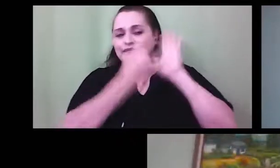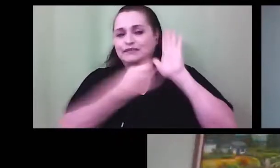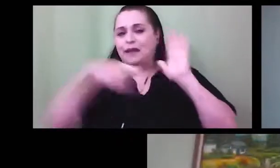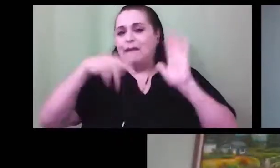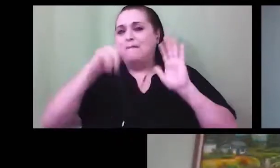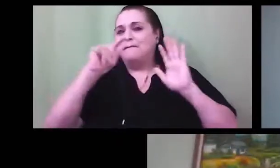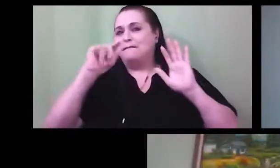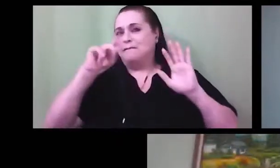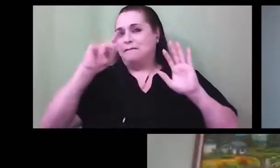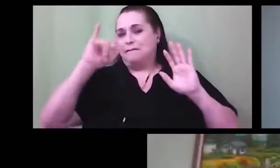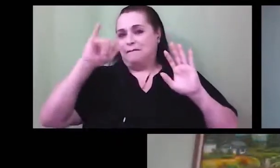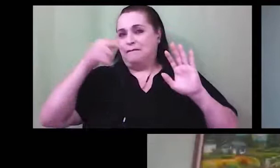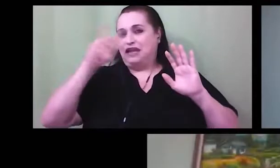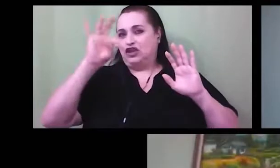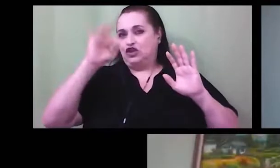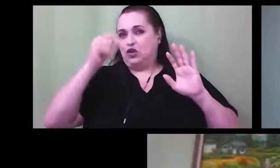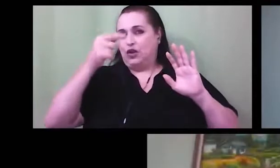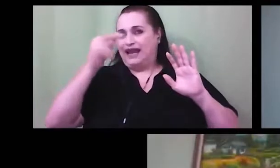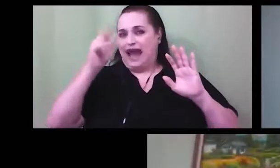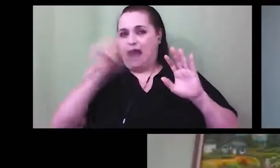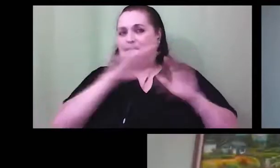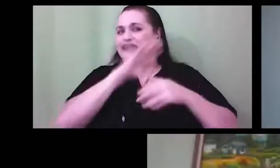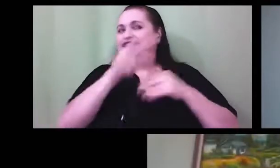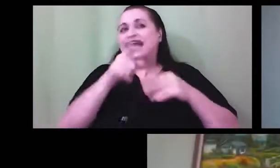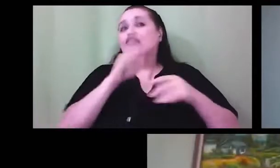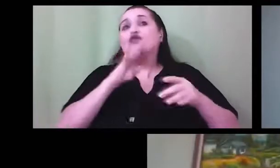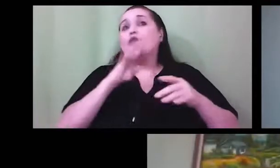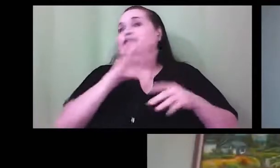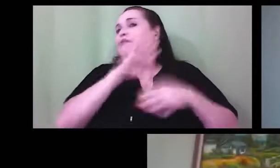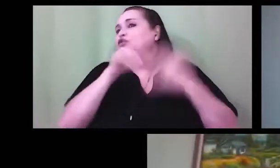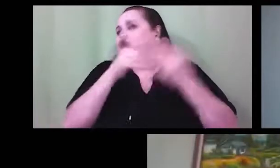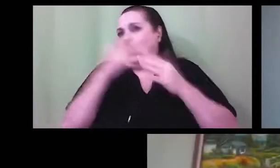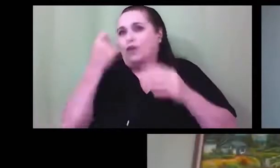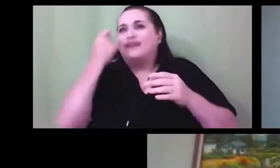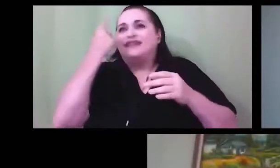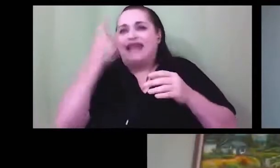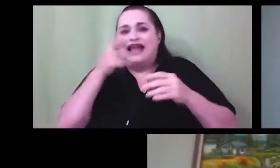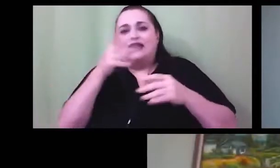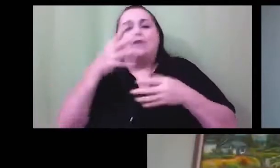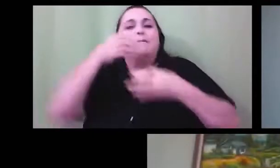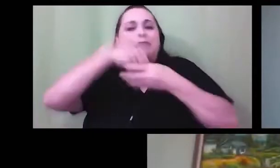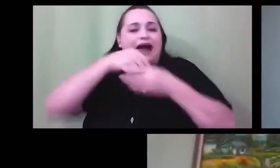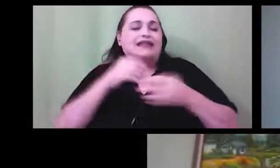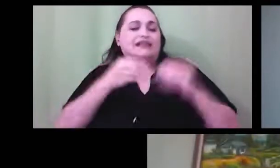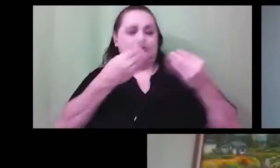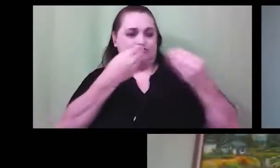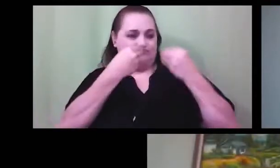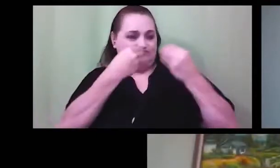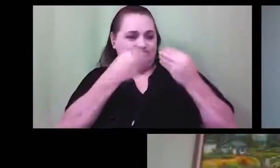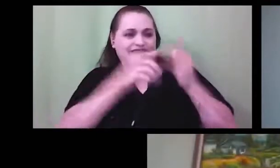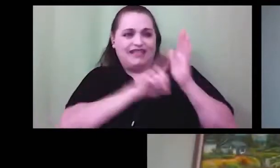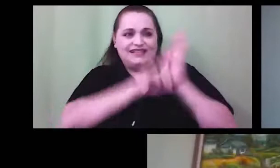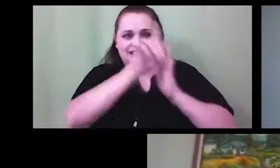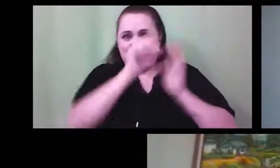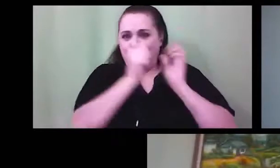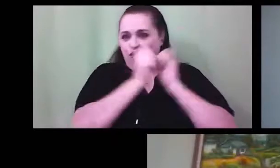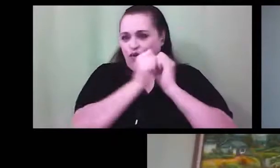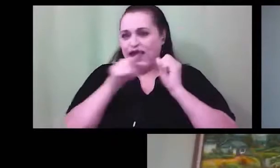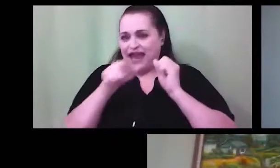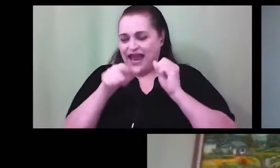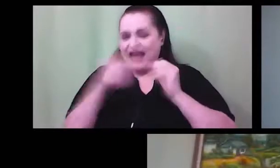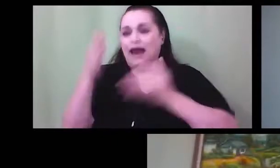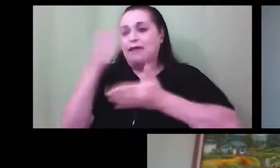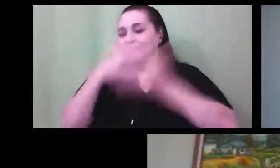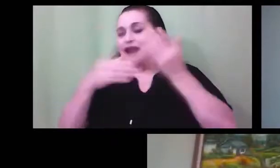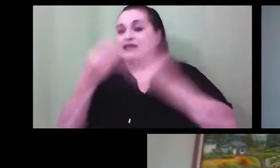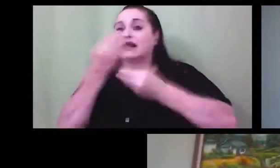entonces, bueno, pero todo lo entiende. Entonces, eso es como parte de lo que nos fueron enseñando a desarrollar con él. La parte de